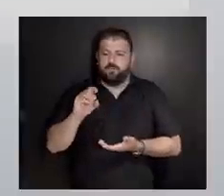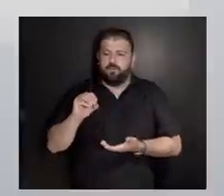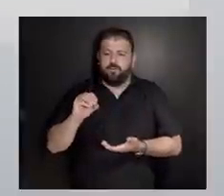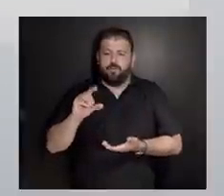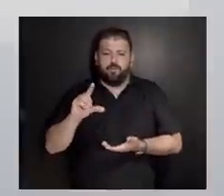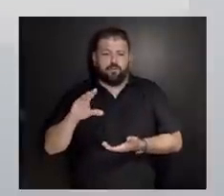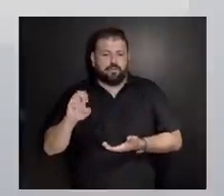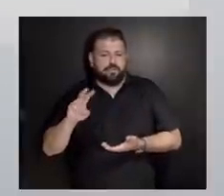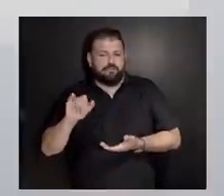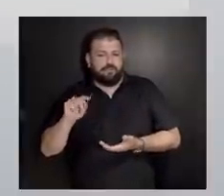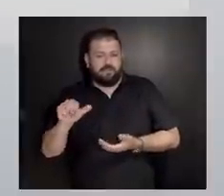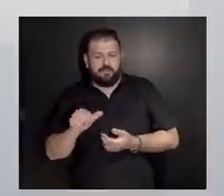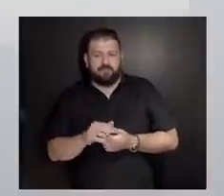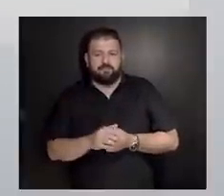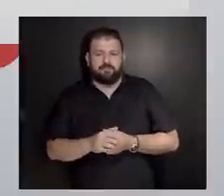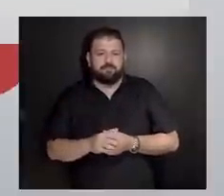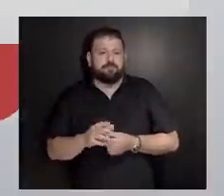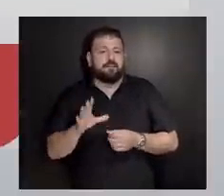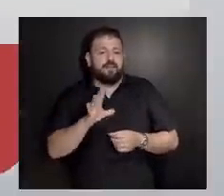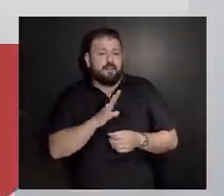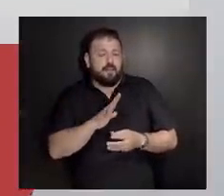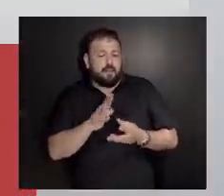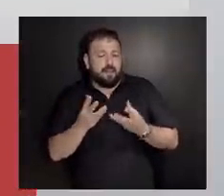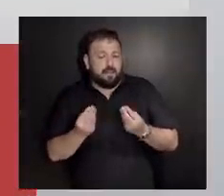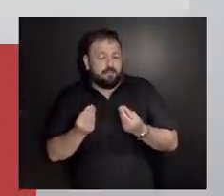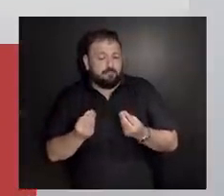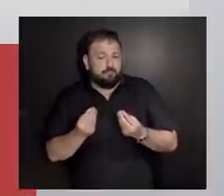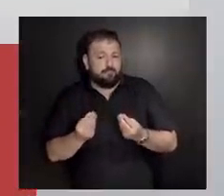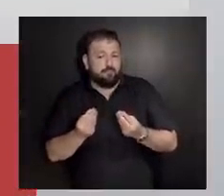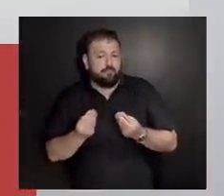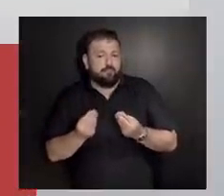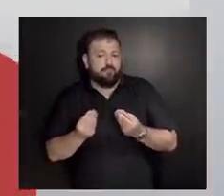como bien platicó Fer, hay muchísimas